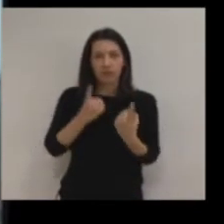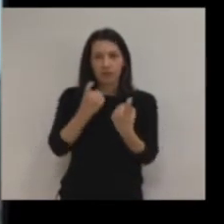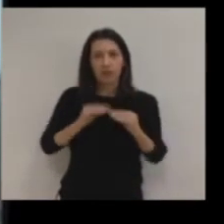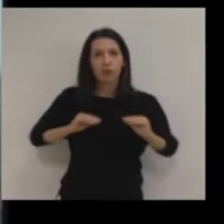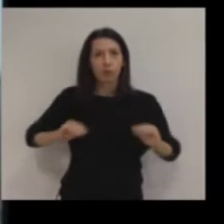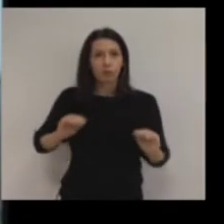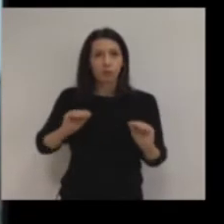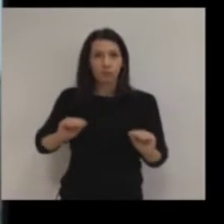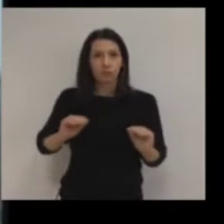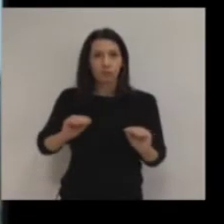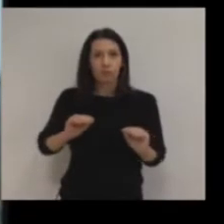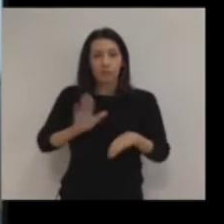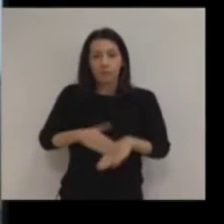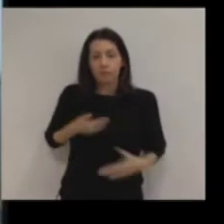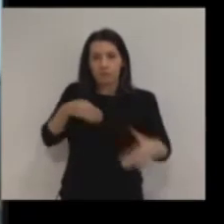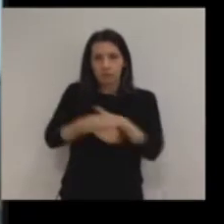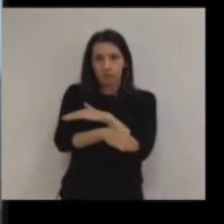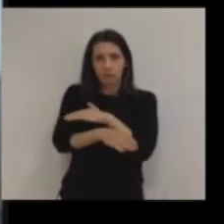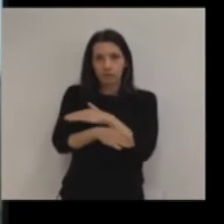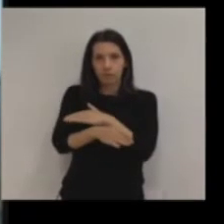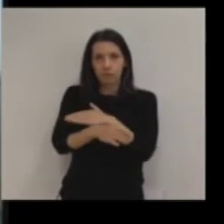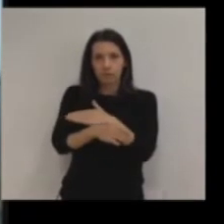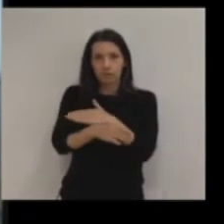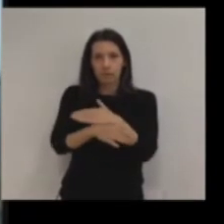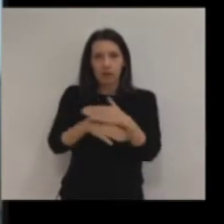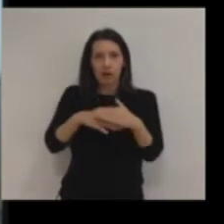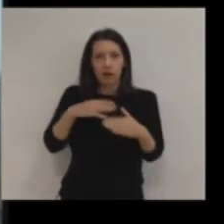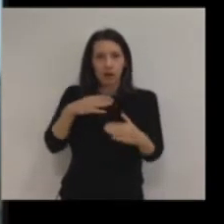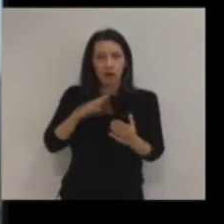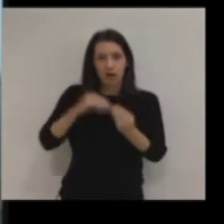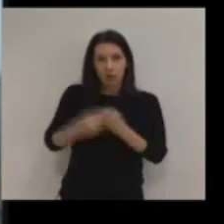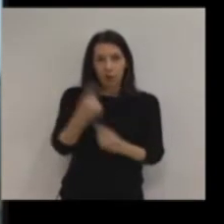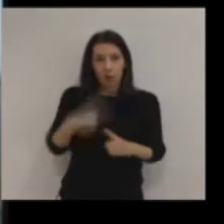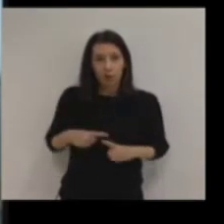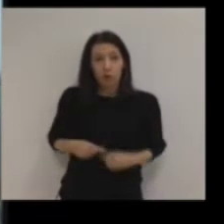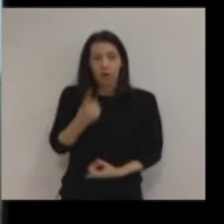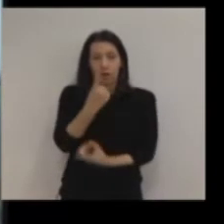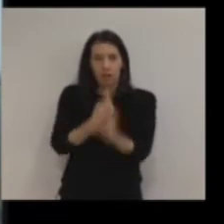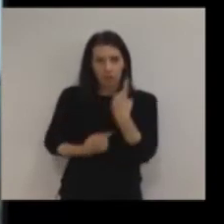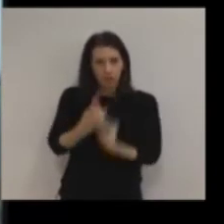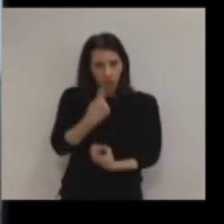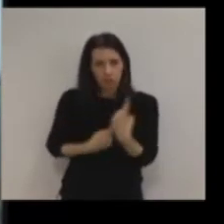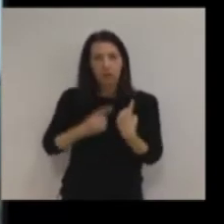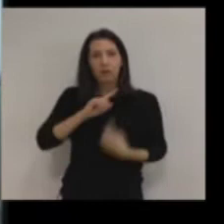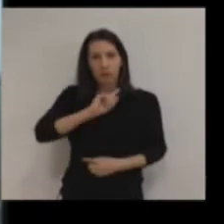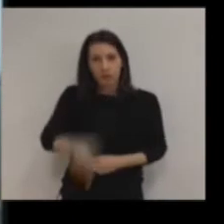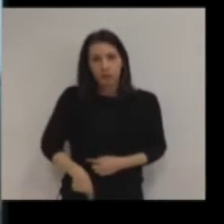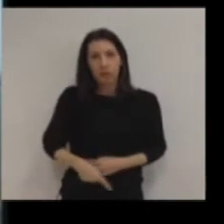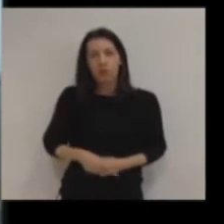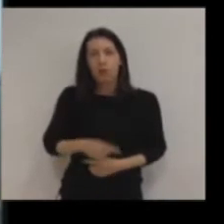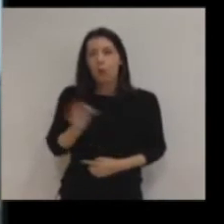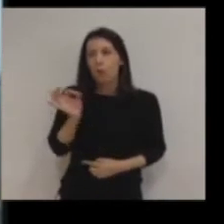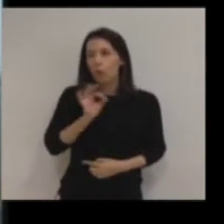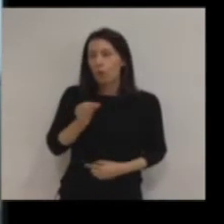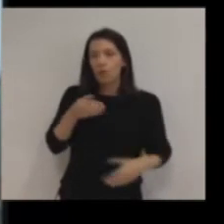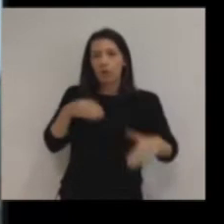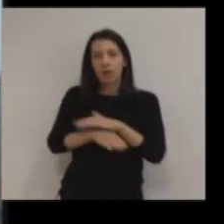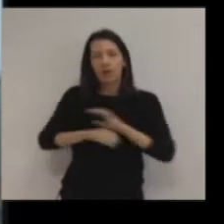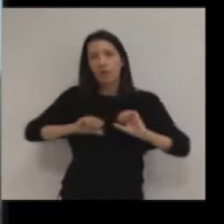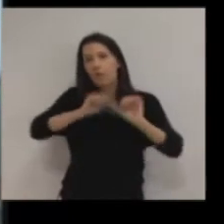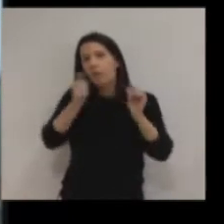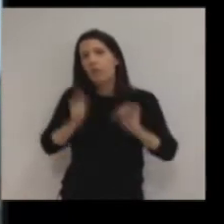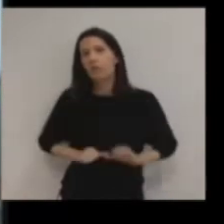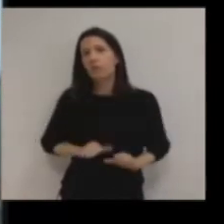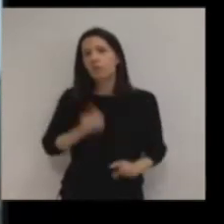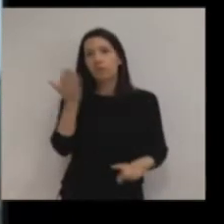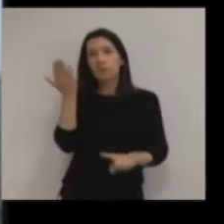necesidades específicas para acceder a la propia documentación, a la información, a la forma